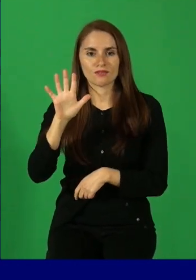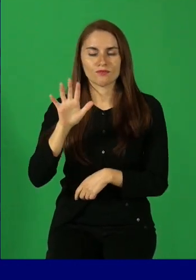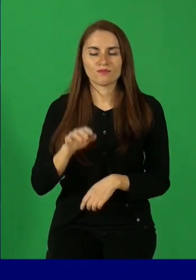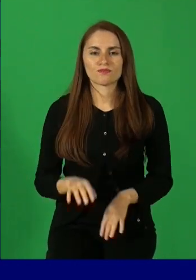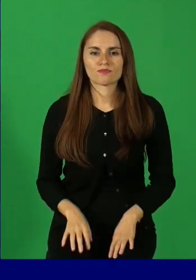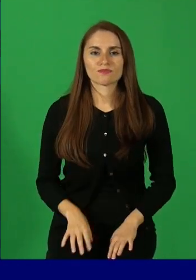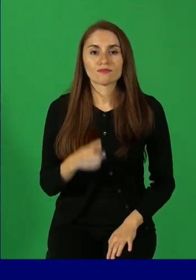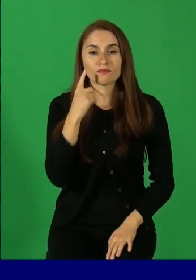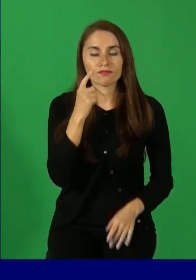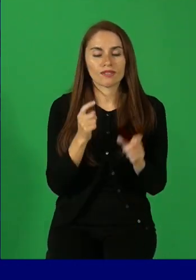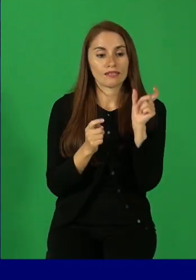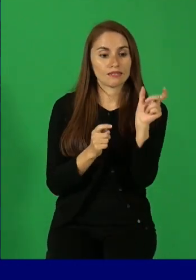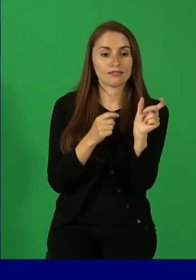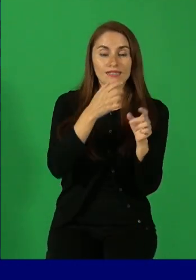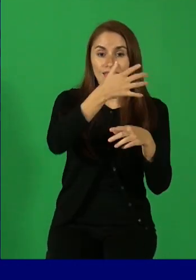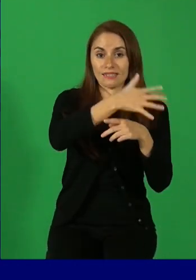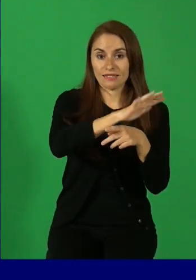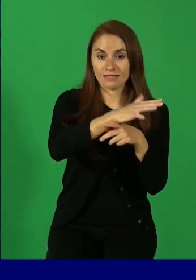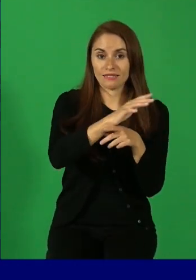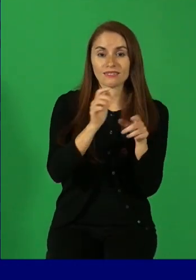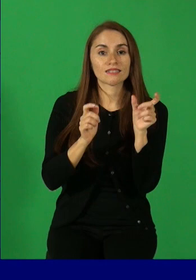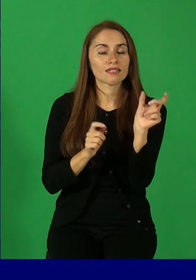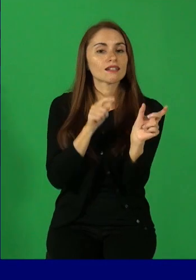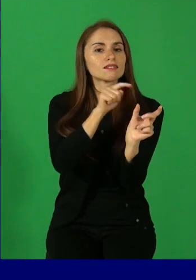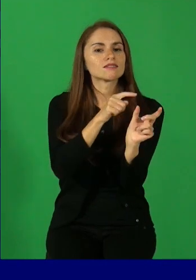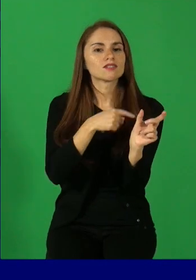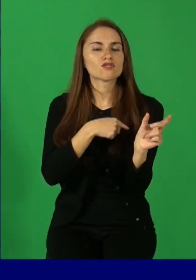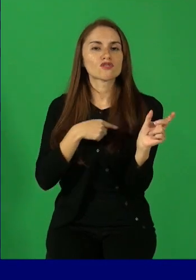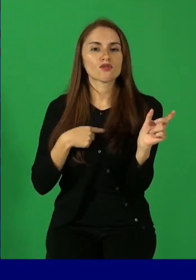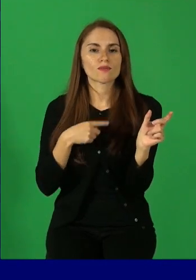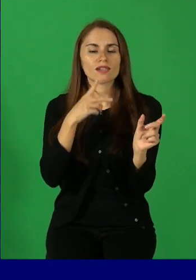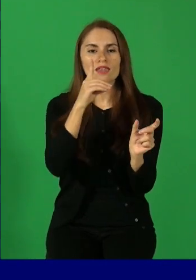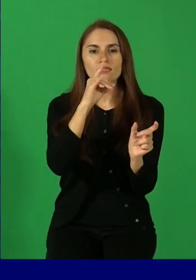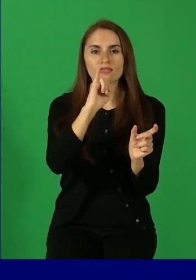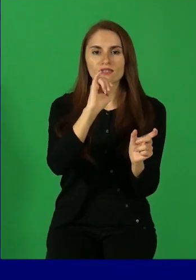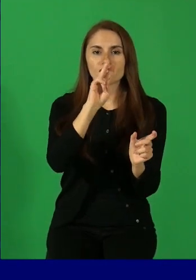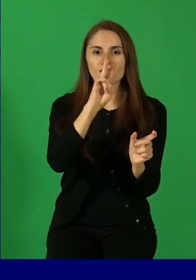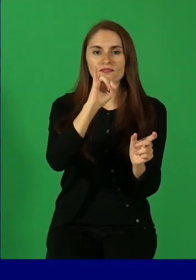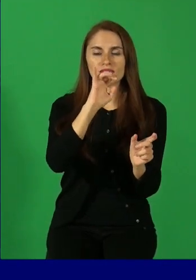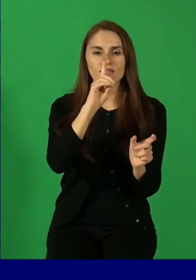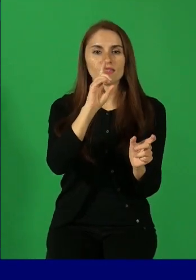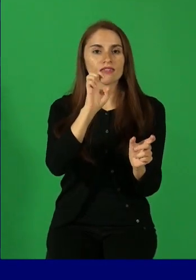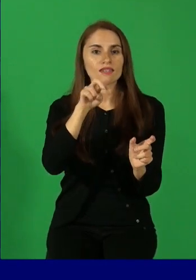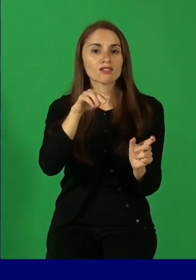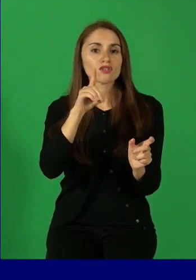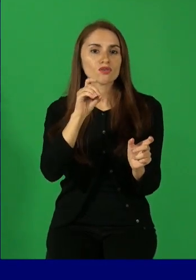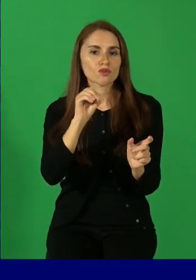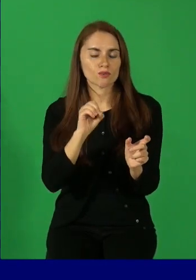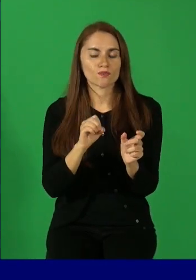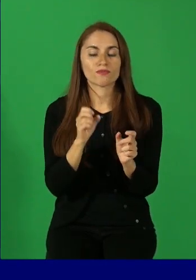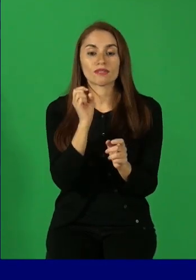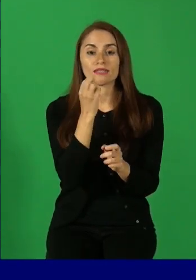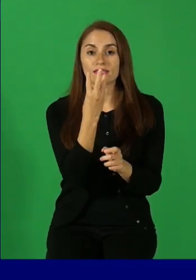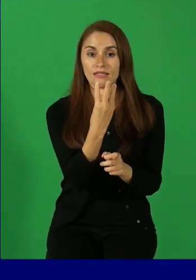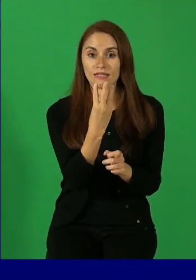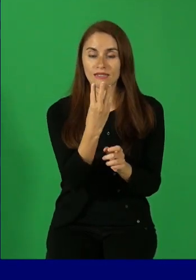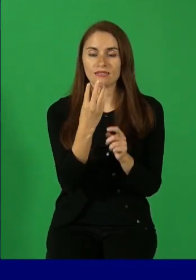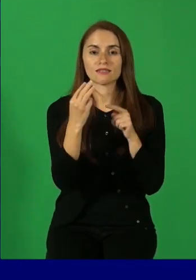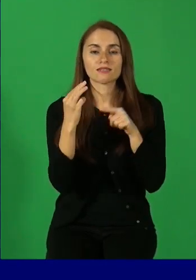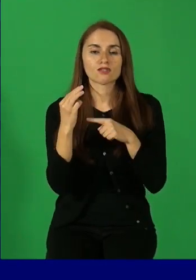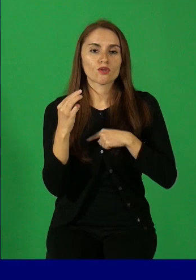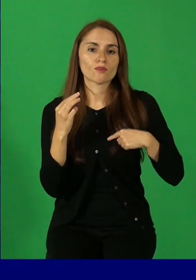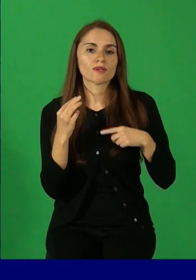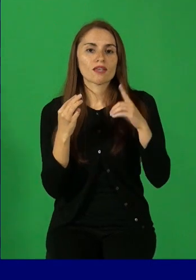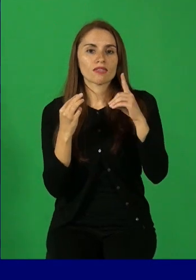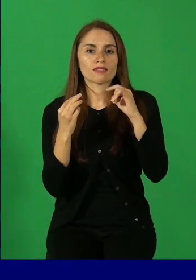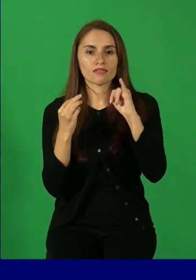las partes. El 15, ¿no es cierto?, se llama dividendo, el 3 se llama divisor y el